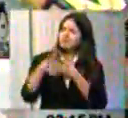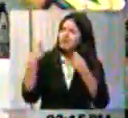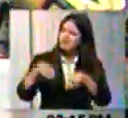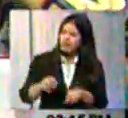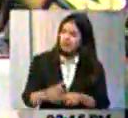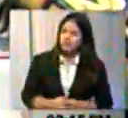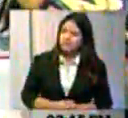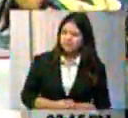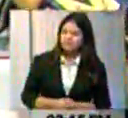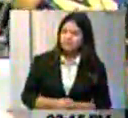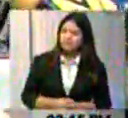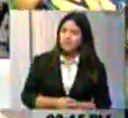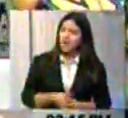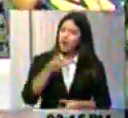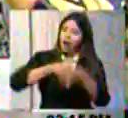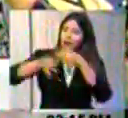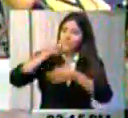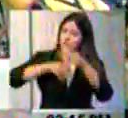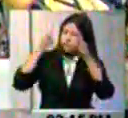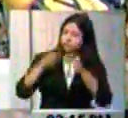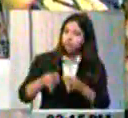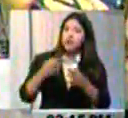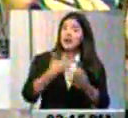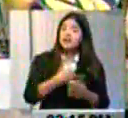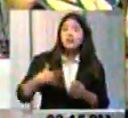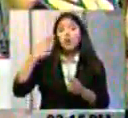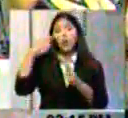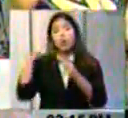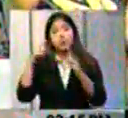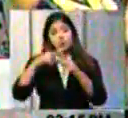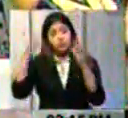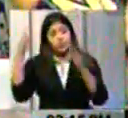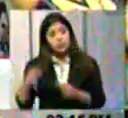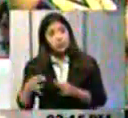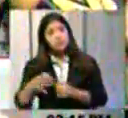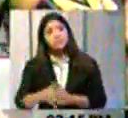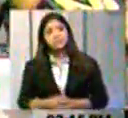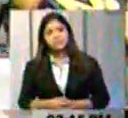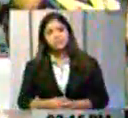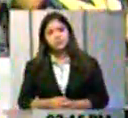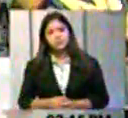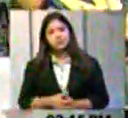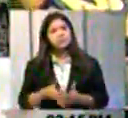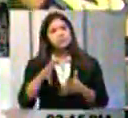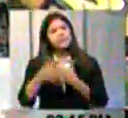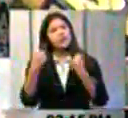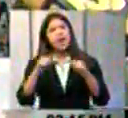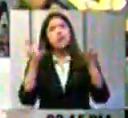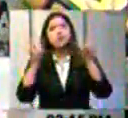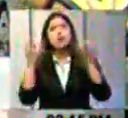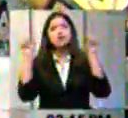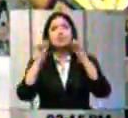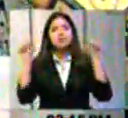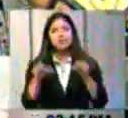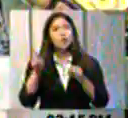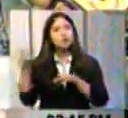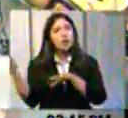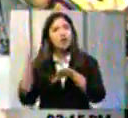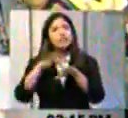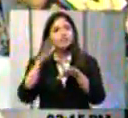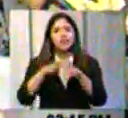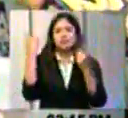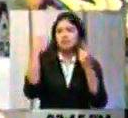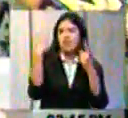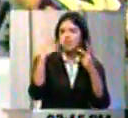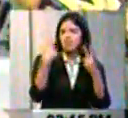esta participación? Explíquenos. Y también quisiéramos conocer, a la par de la aplicación de este nuevo sistema, usted anunció un